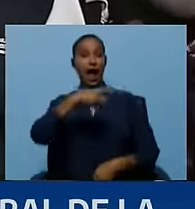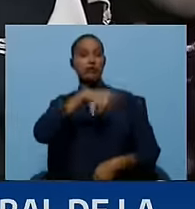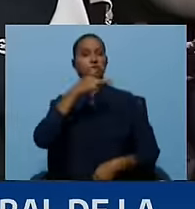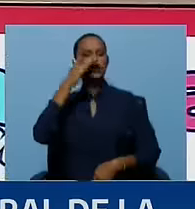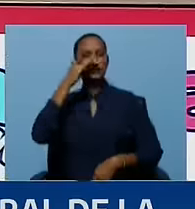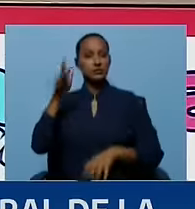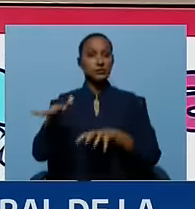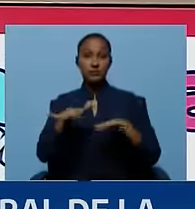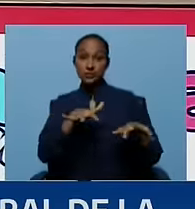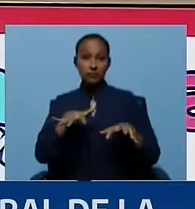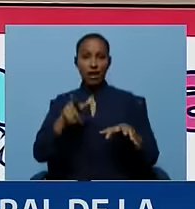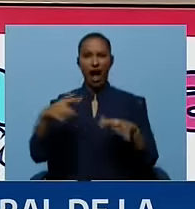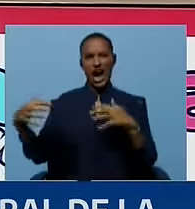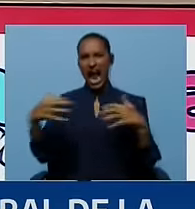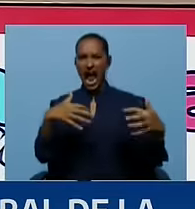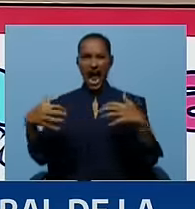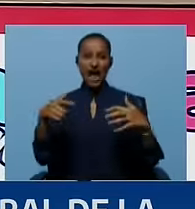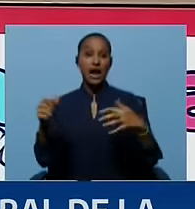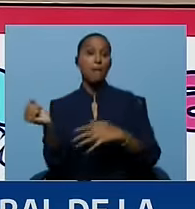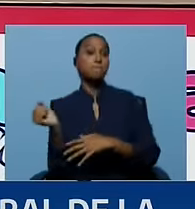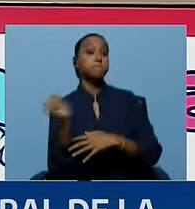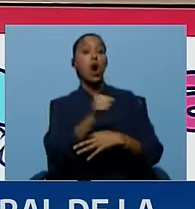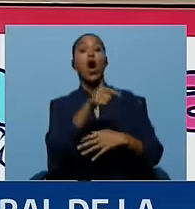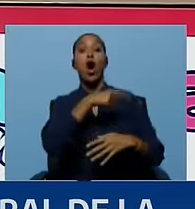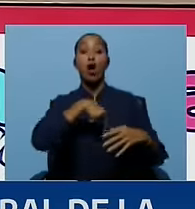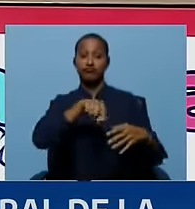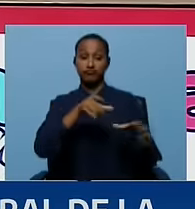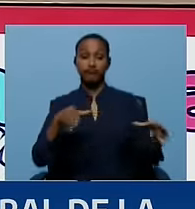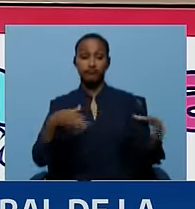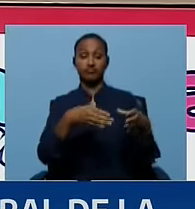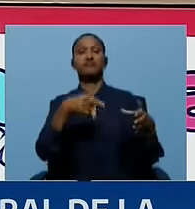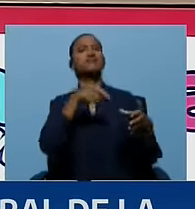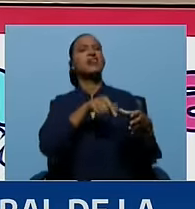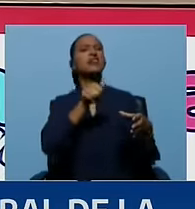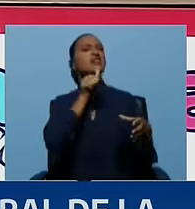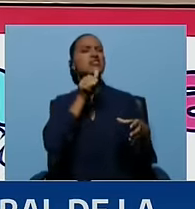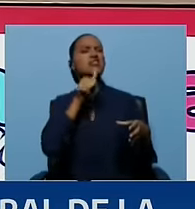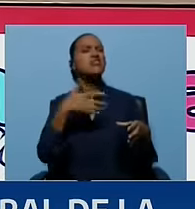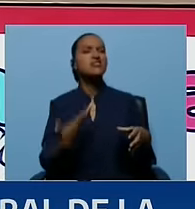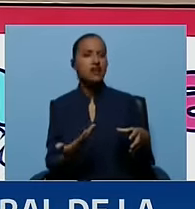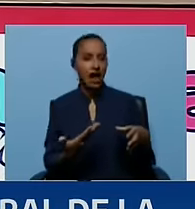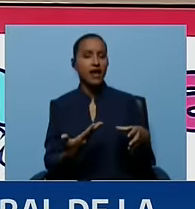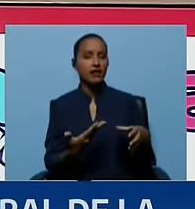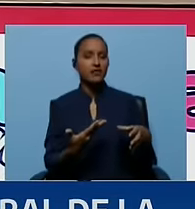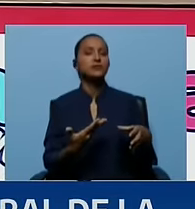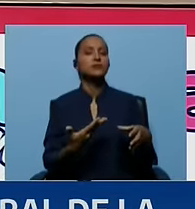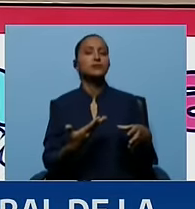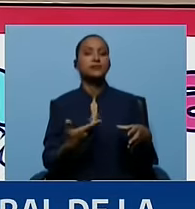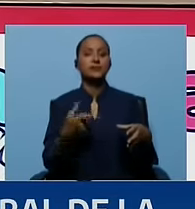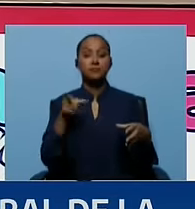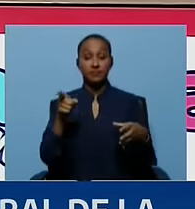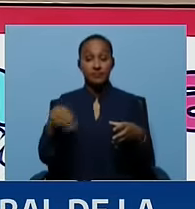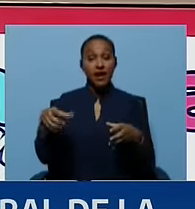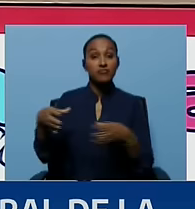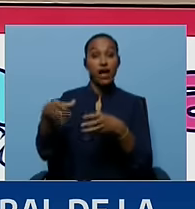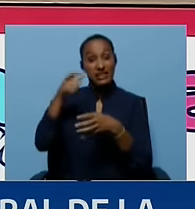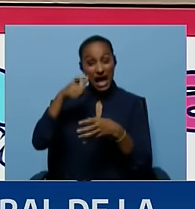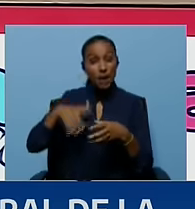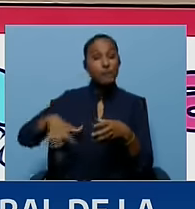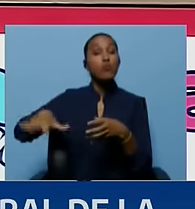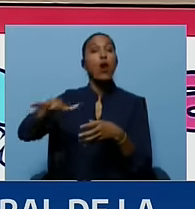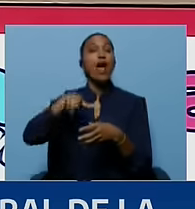Cayeron nocaos ante el ejército de nuestros abuelos y abuelas, el gran ejército